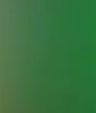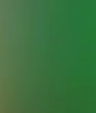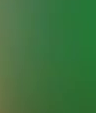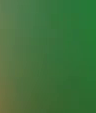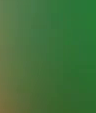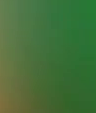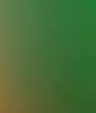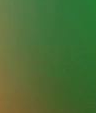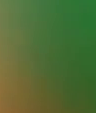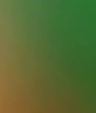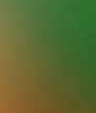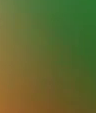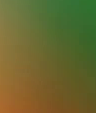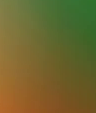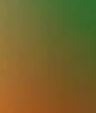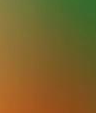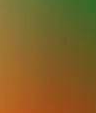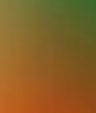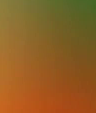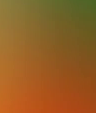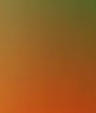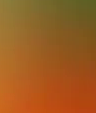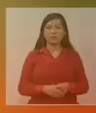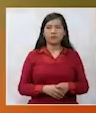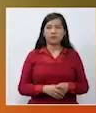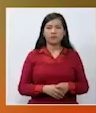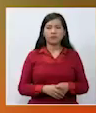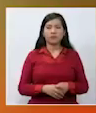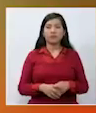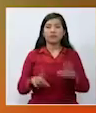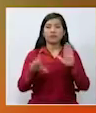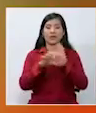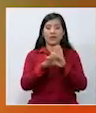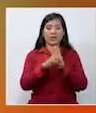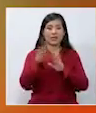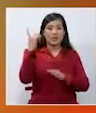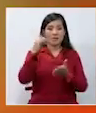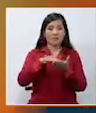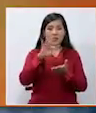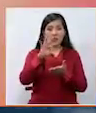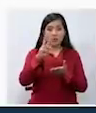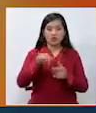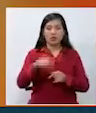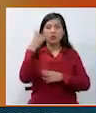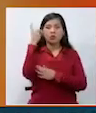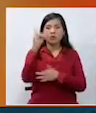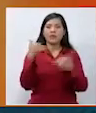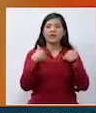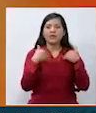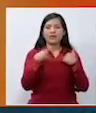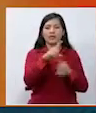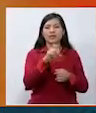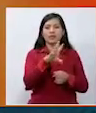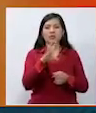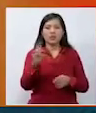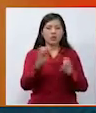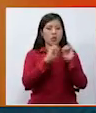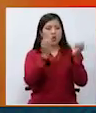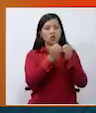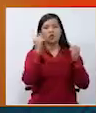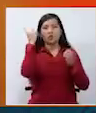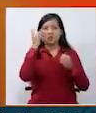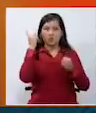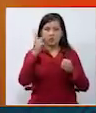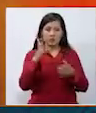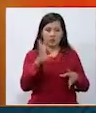Según la ley 1096, todos los partidos políticos, Bolivia tiene 166 organizaciones políticas, entre ellas